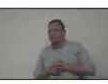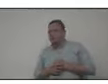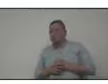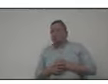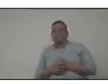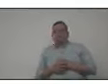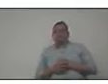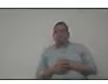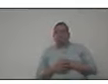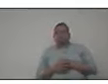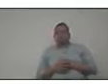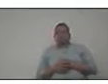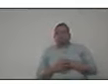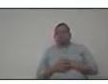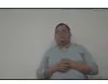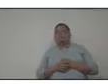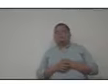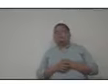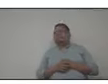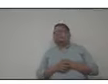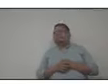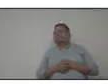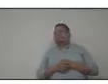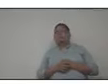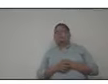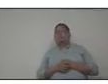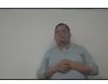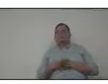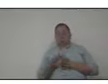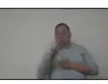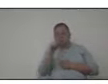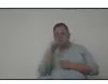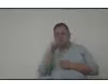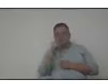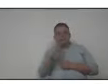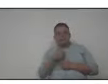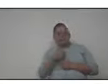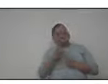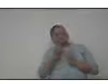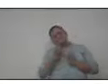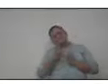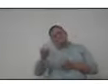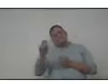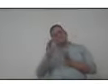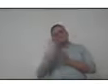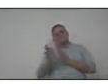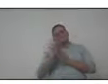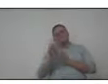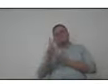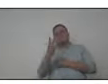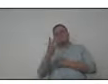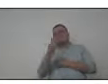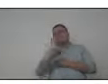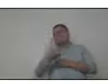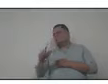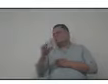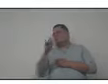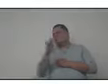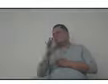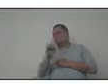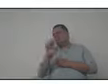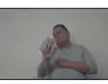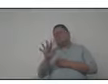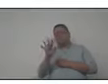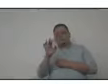meta en esa parte. Doctora, entonces la usuaria se dio cuenta que está embarazada y tiene que contarle a dos personas, al esposo y después